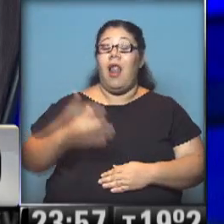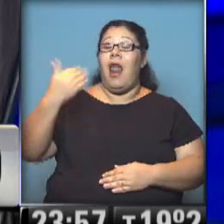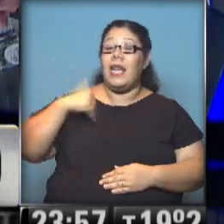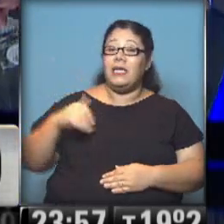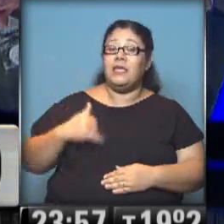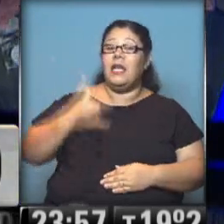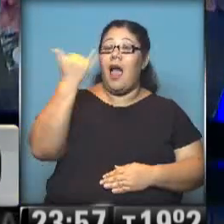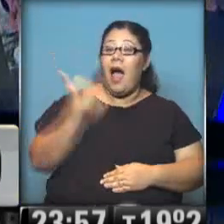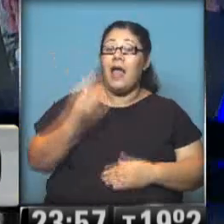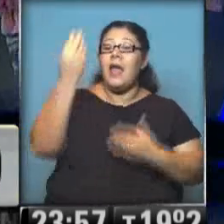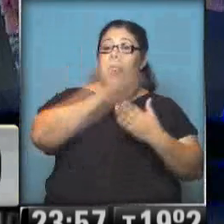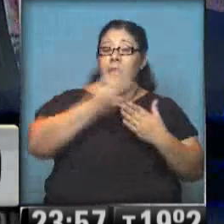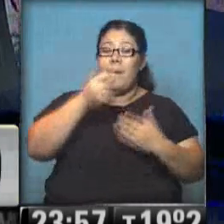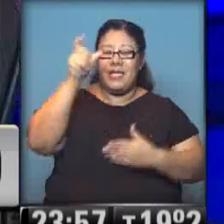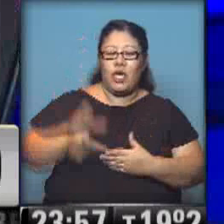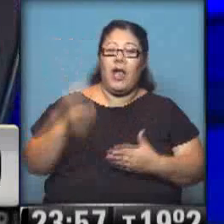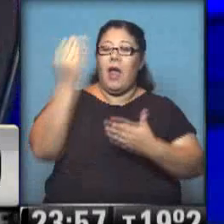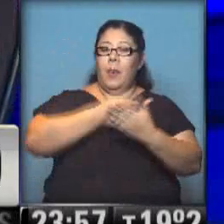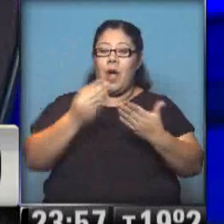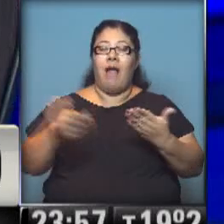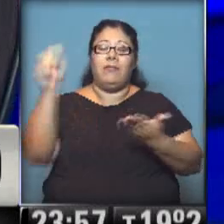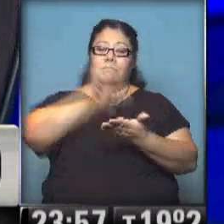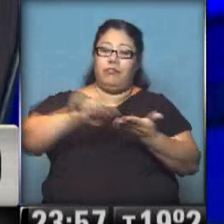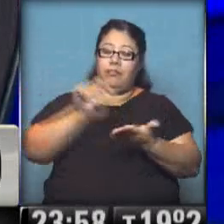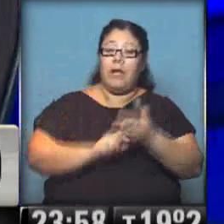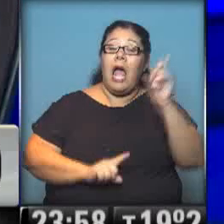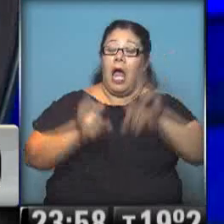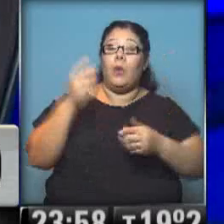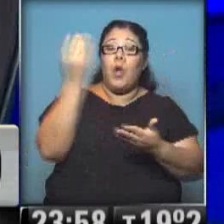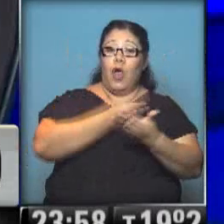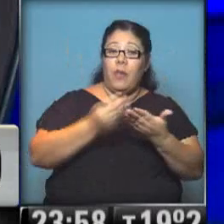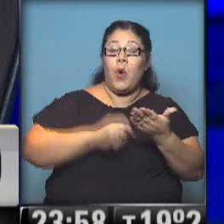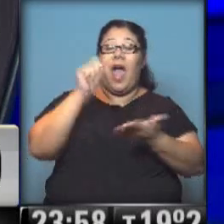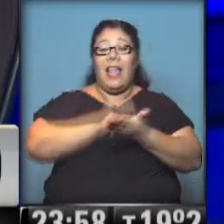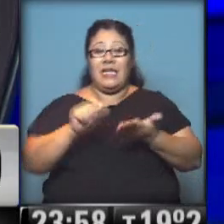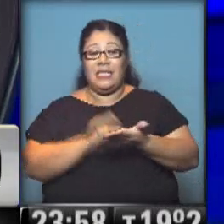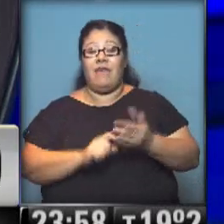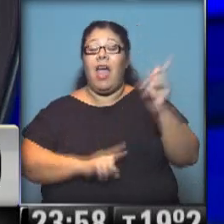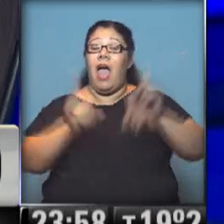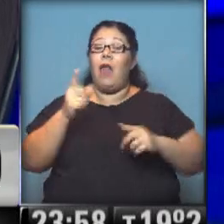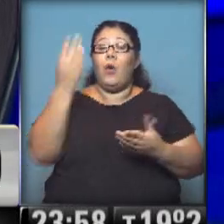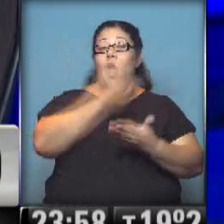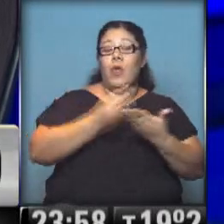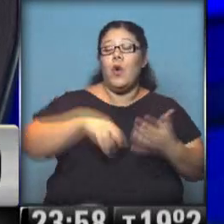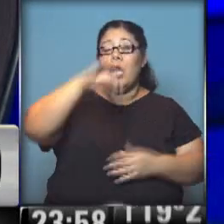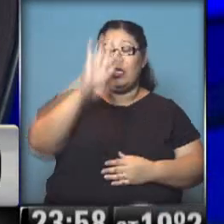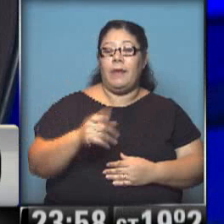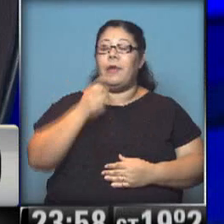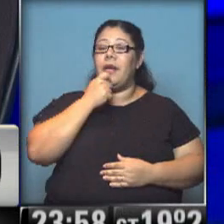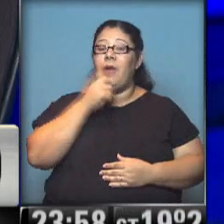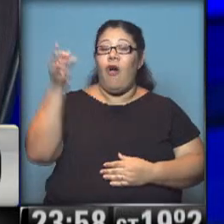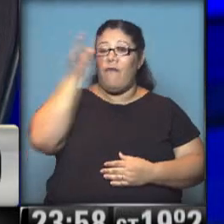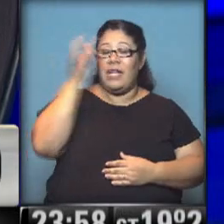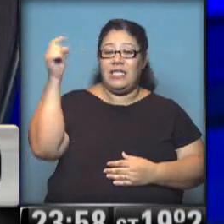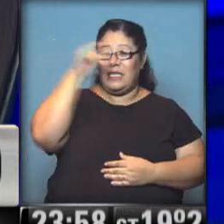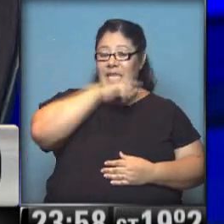buenos dibujantes, sí, historietistas. No todos escribieron sus guiones y dibujaron a la vez. Por poner un caso, recordaba que un 27 de abril, día